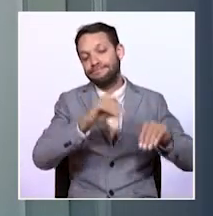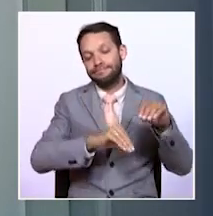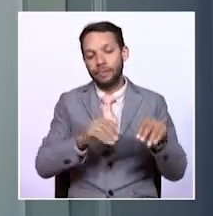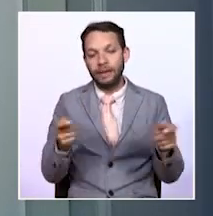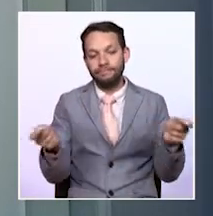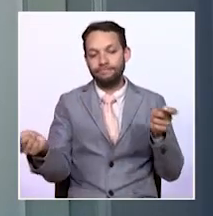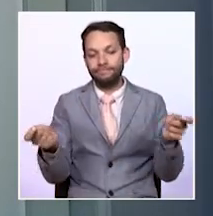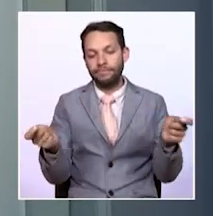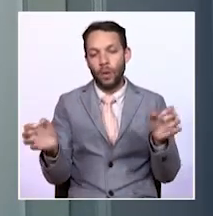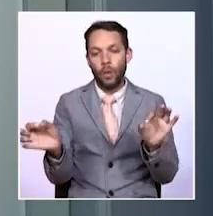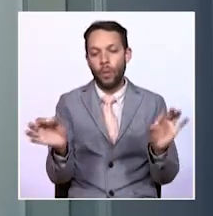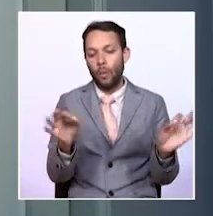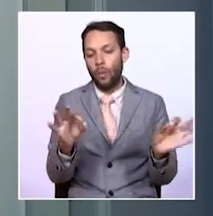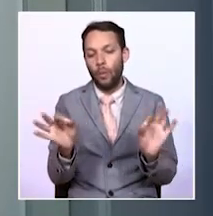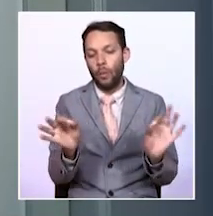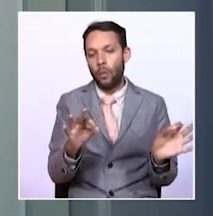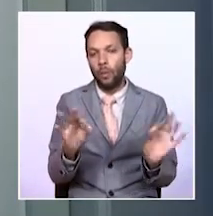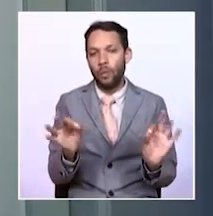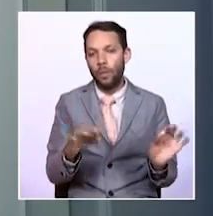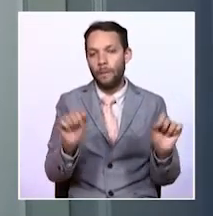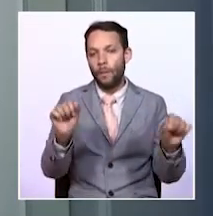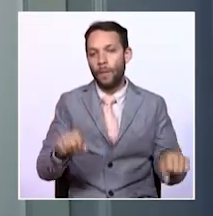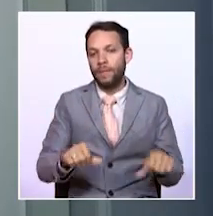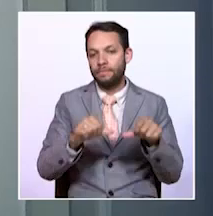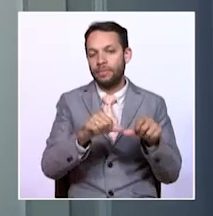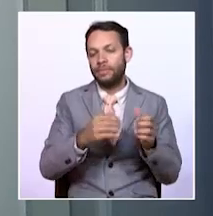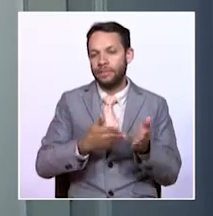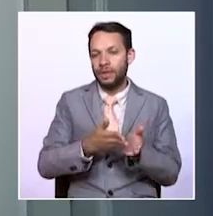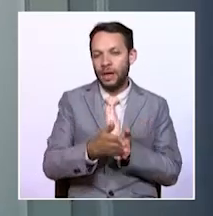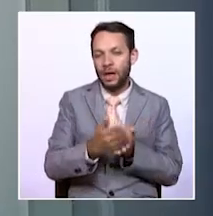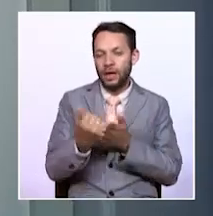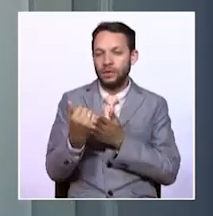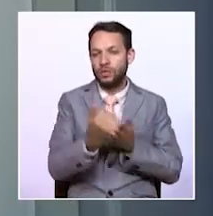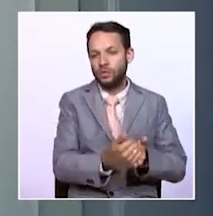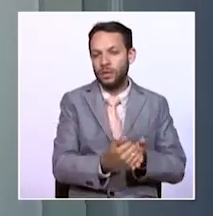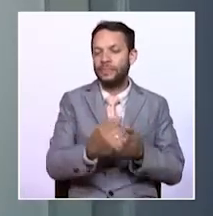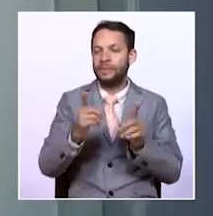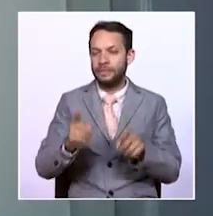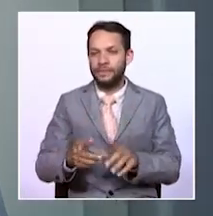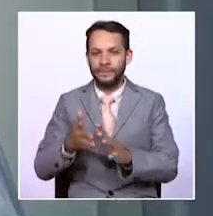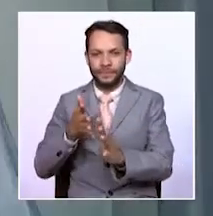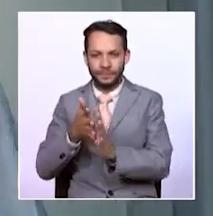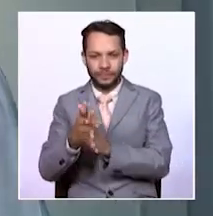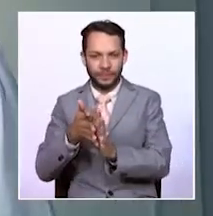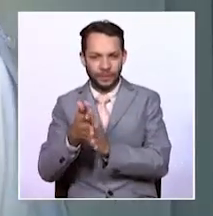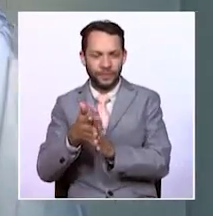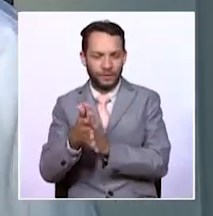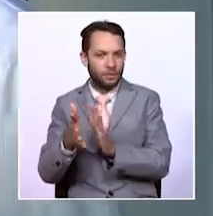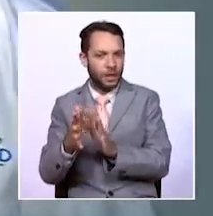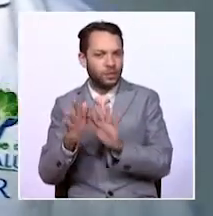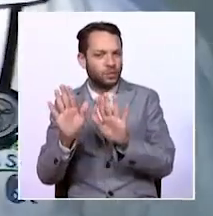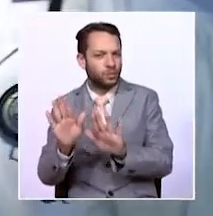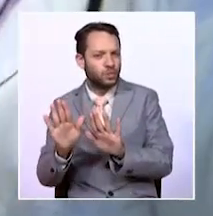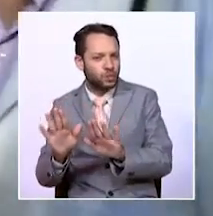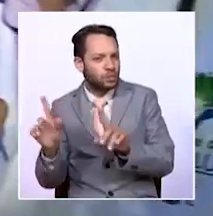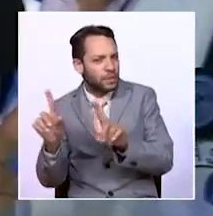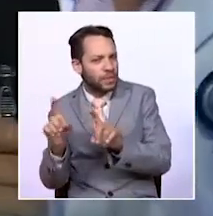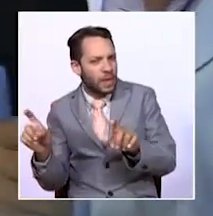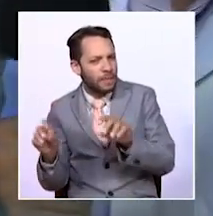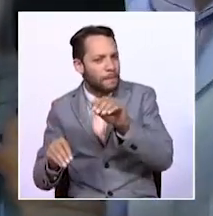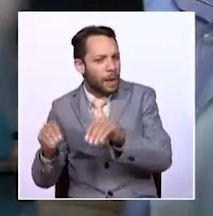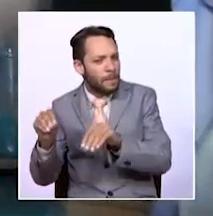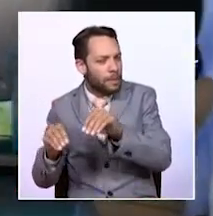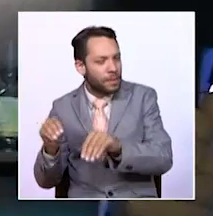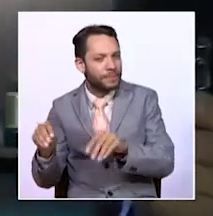manejo muy adecuado que mejore el pronóstico del paciente. Entonces hablemos un poquito, doctor Mauricio, acerca de este tipo de condiciones y de